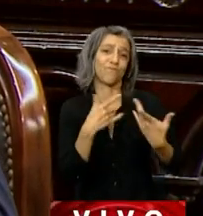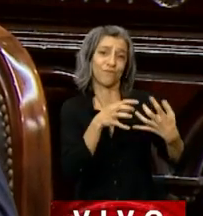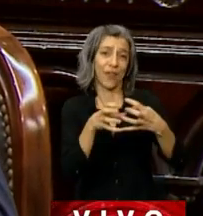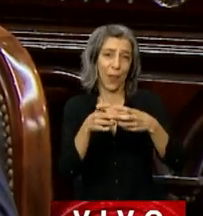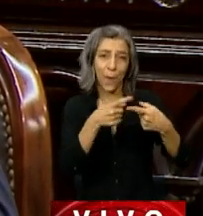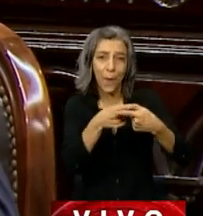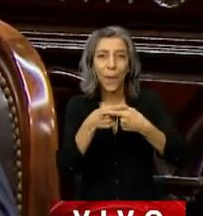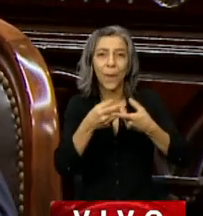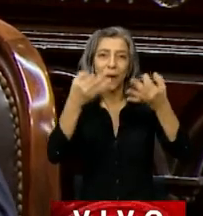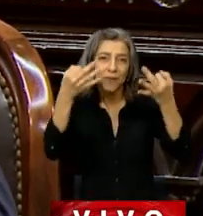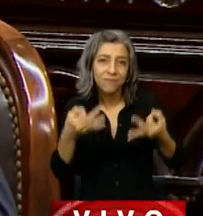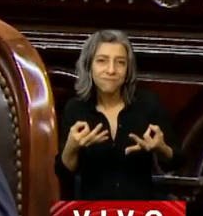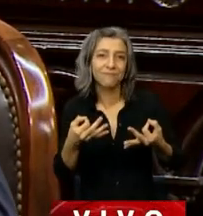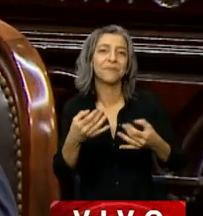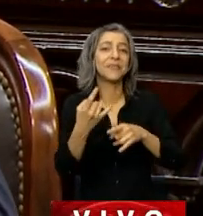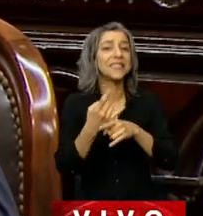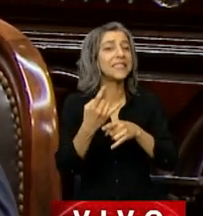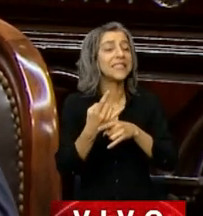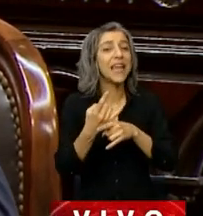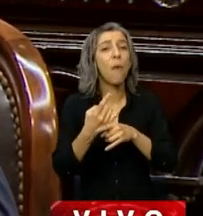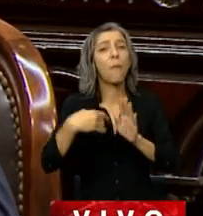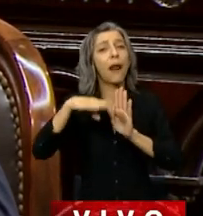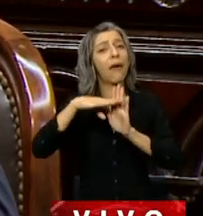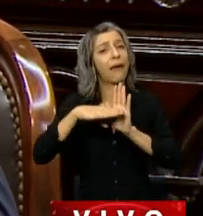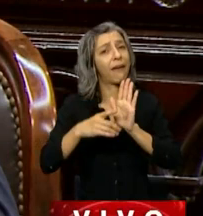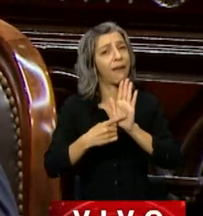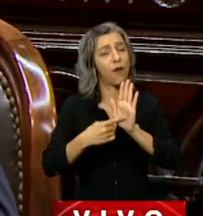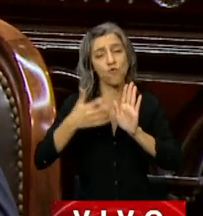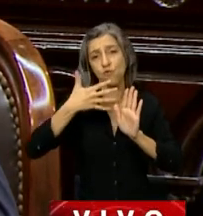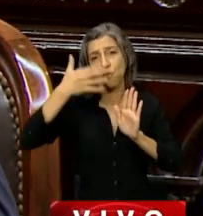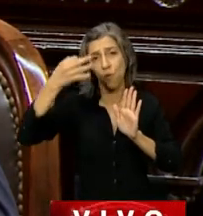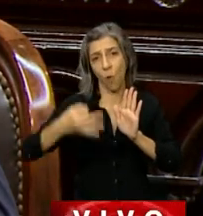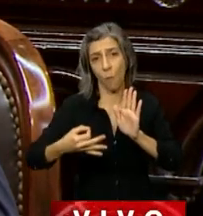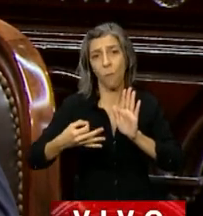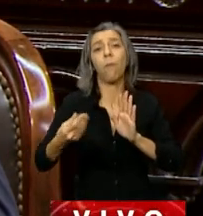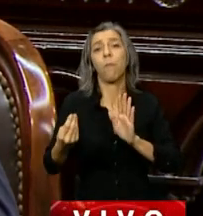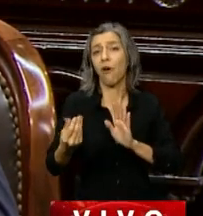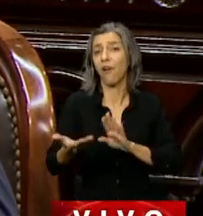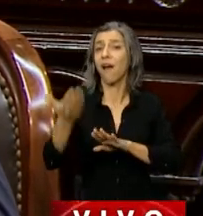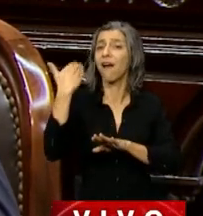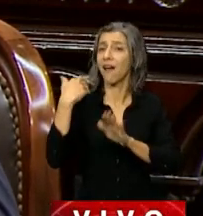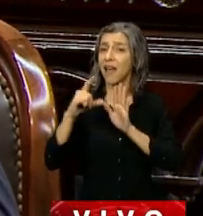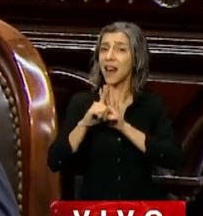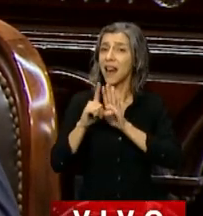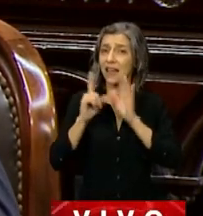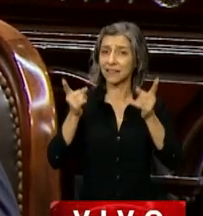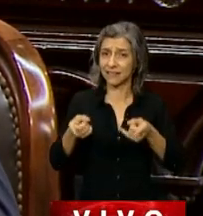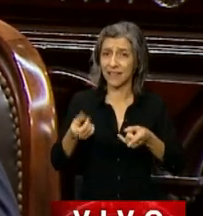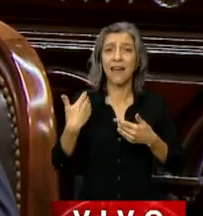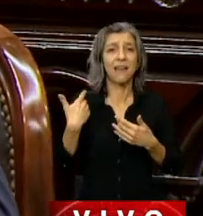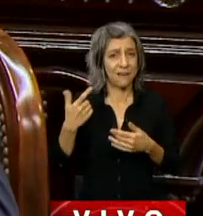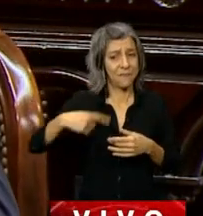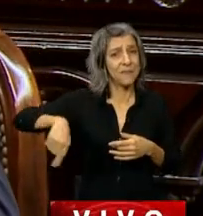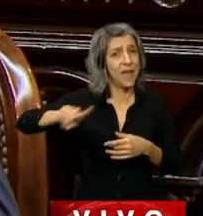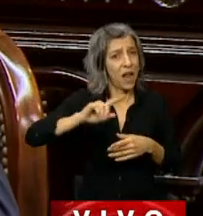decía, cumpliendo y haciendo valer una ley que costó mucho a los distintos bloques de este Congreso